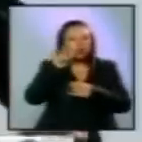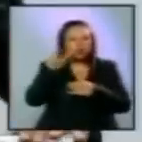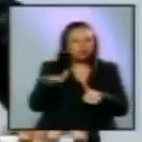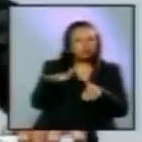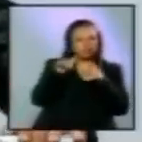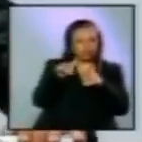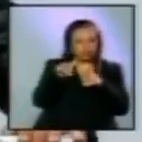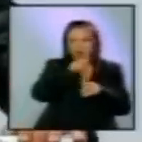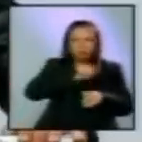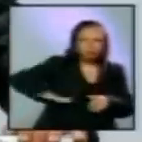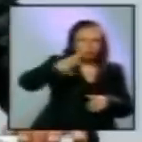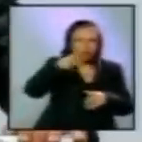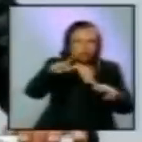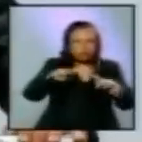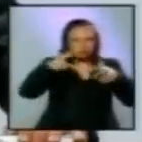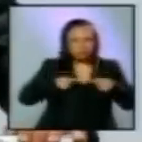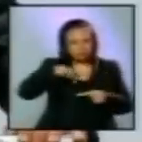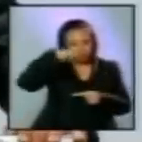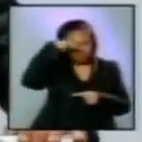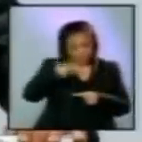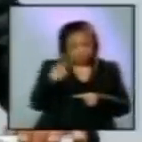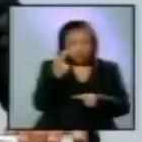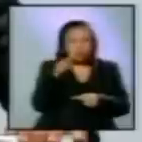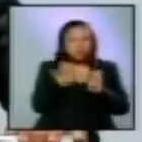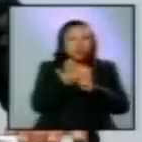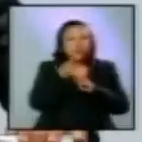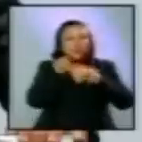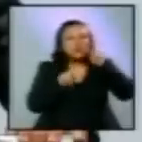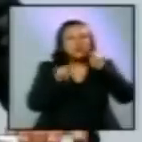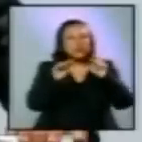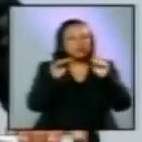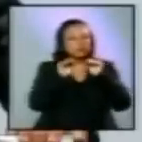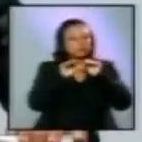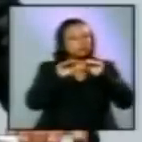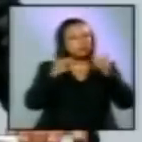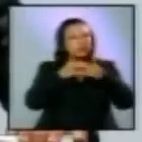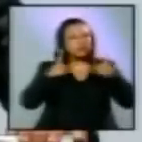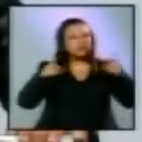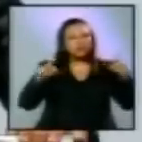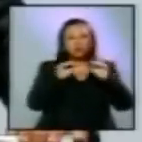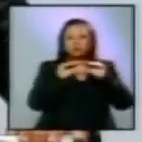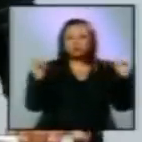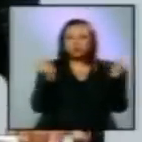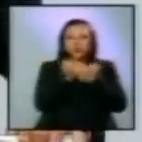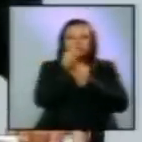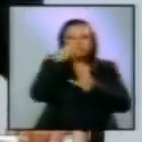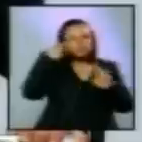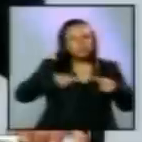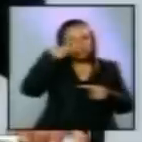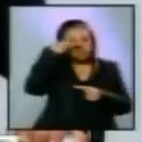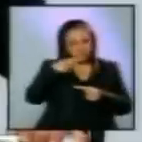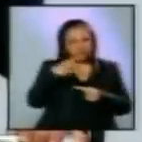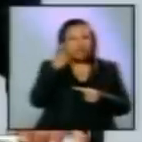México. Tenemos que lograr un nivel básico de desarrollo y de bienestar para todos los mexicanos. Y esa es